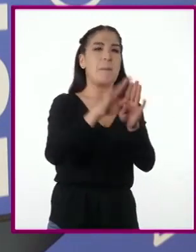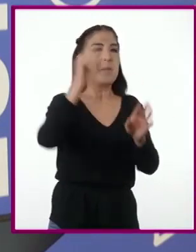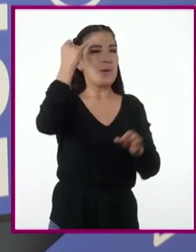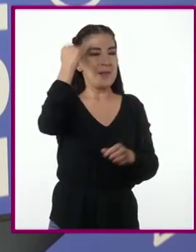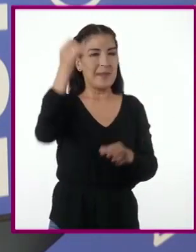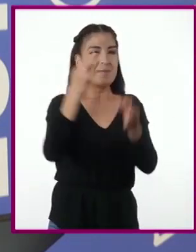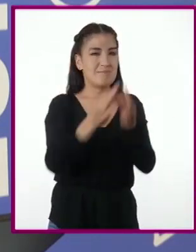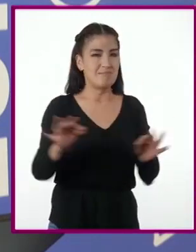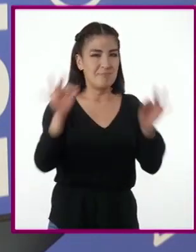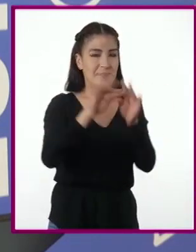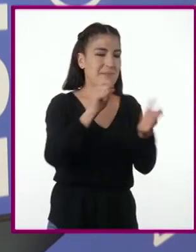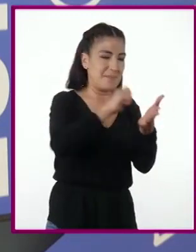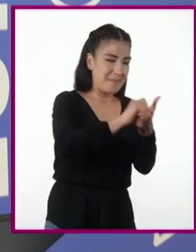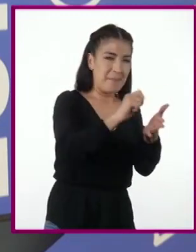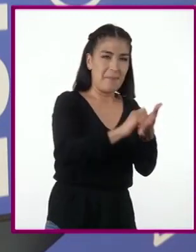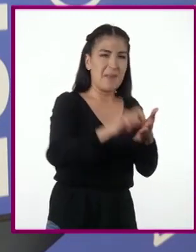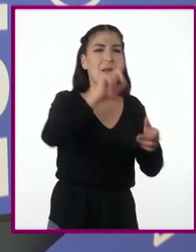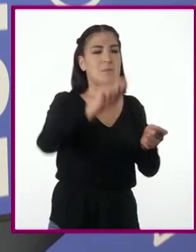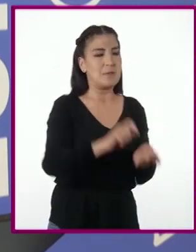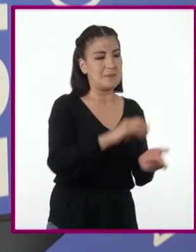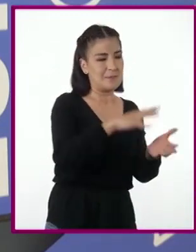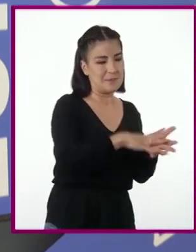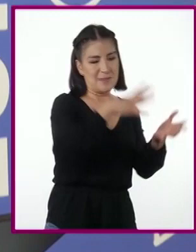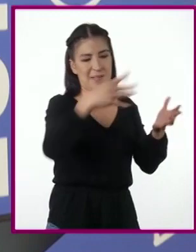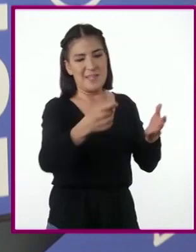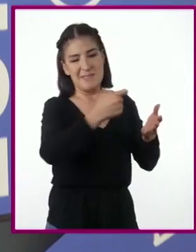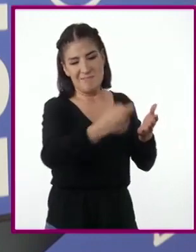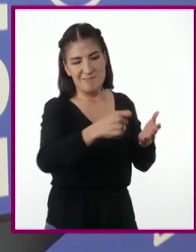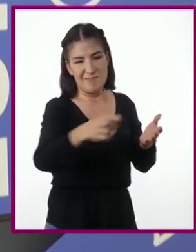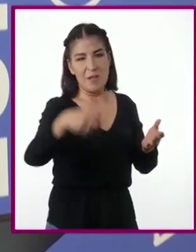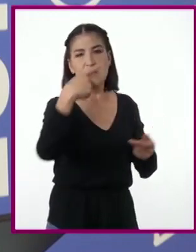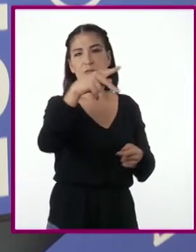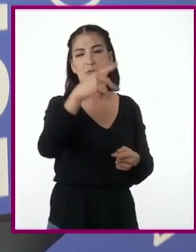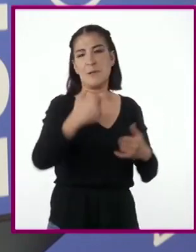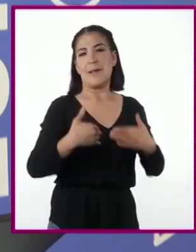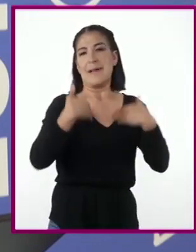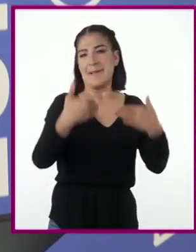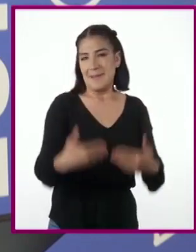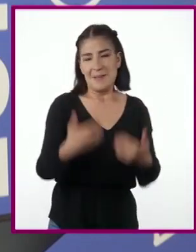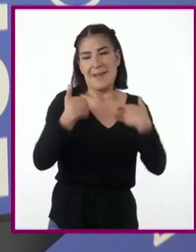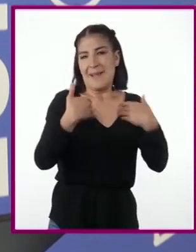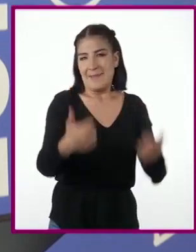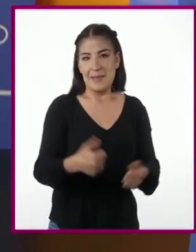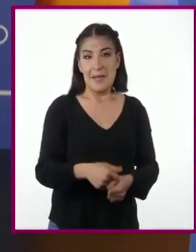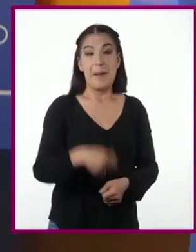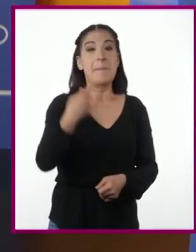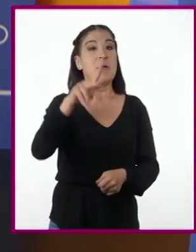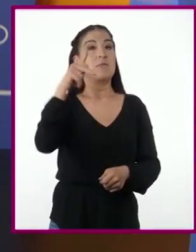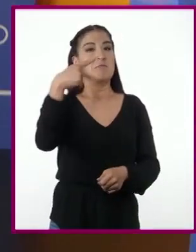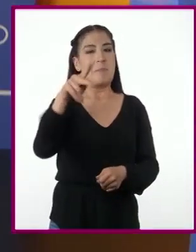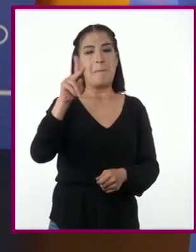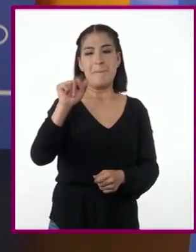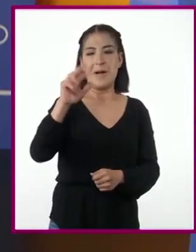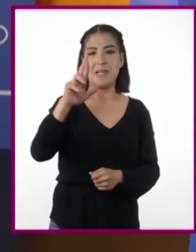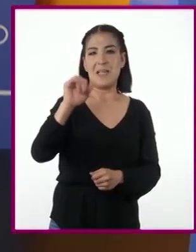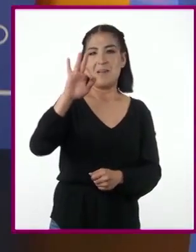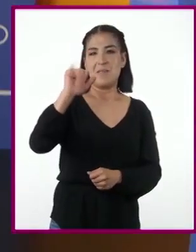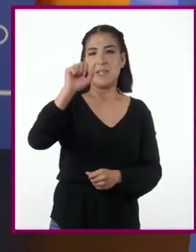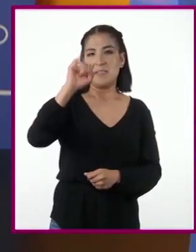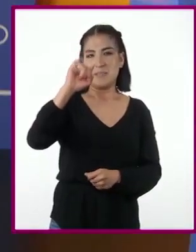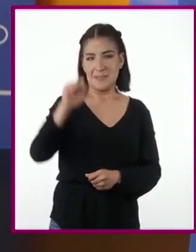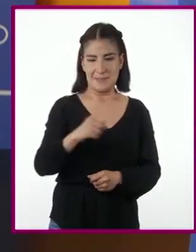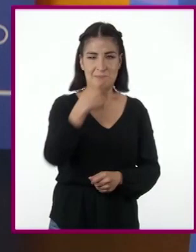su interpretación. Como ustedes saben, él hace paráfrasis.